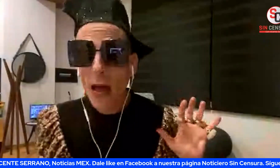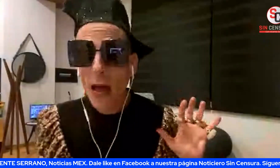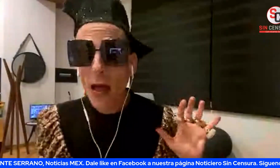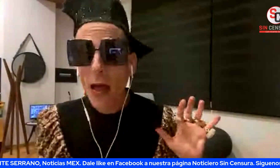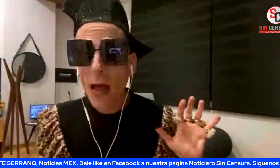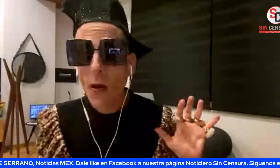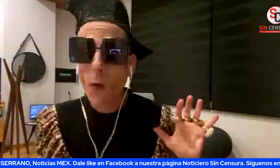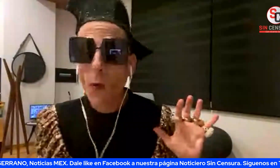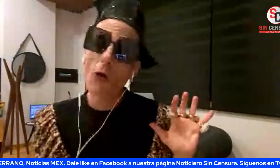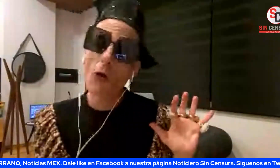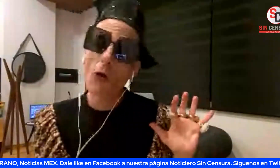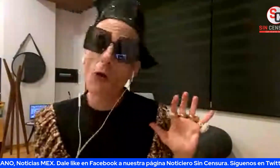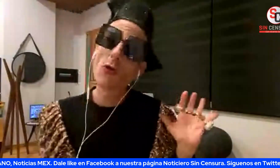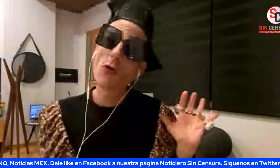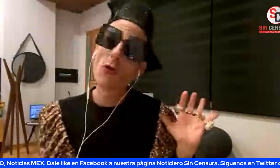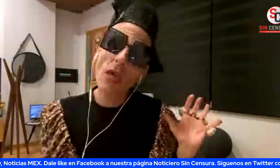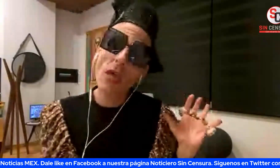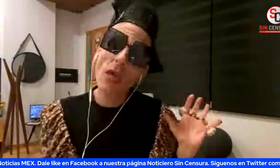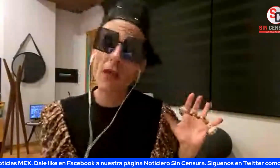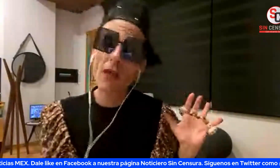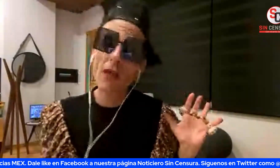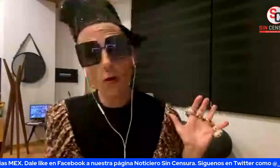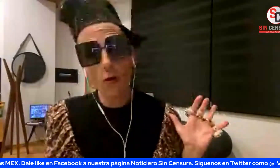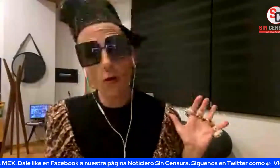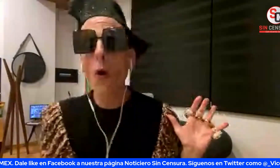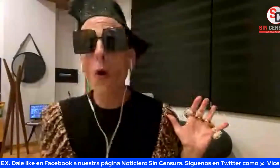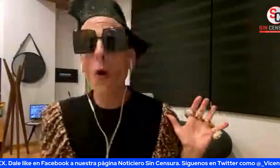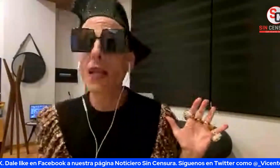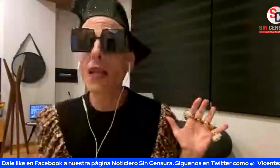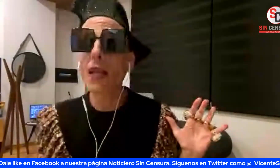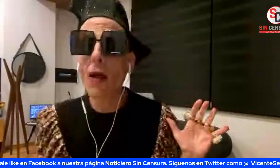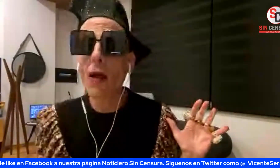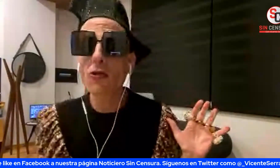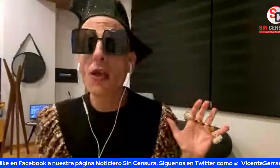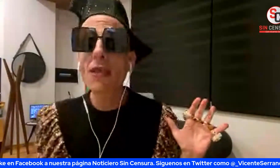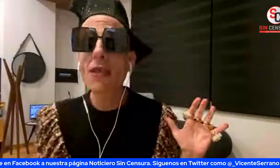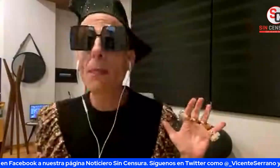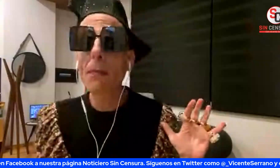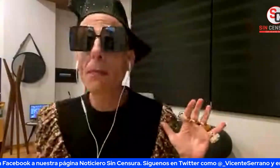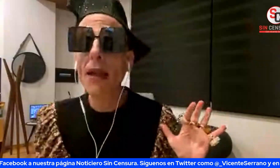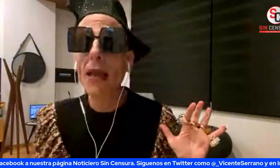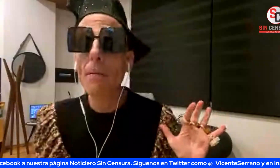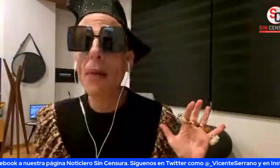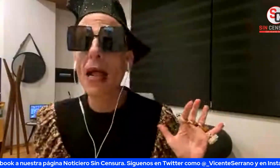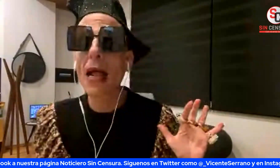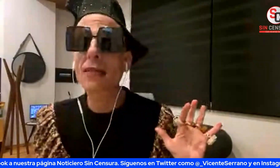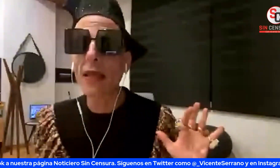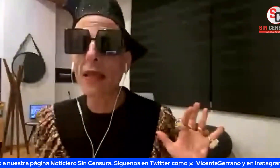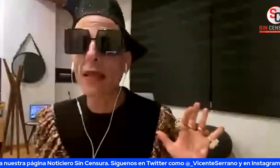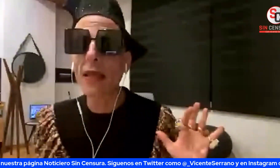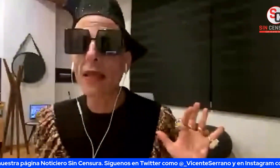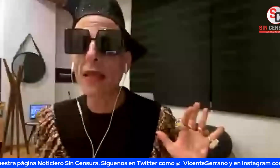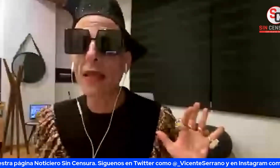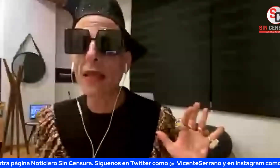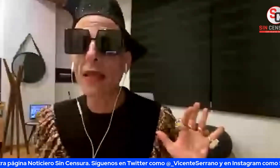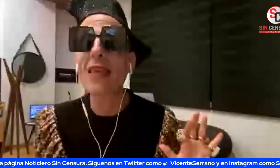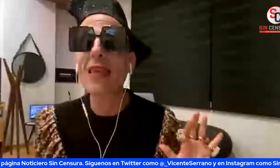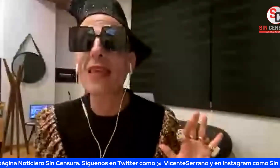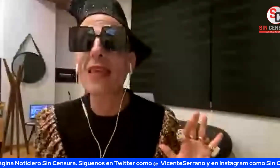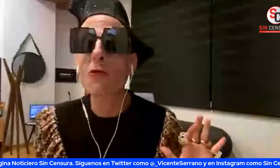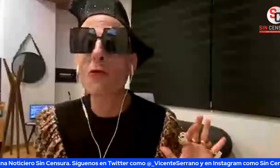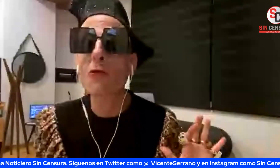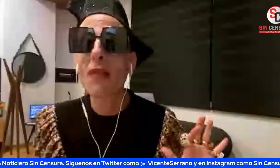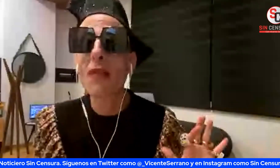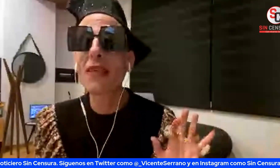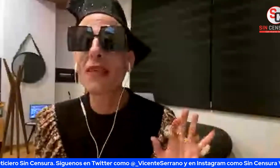sequía, unos 12, 18 o 24 años. Se prepararían para la sequía, porque así le